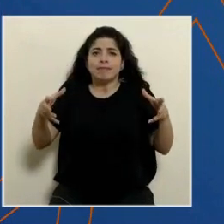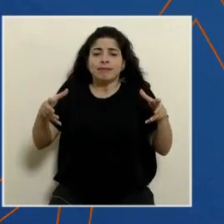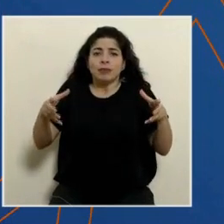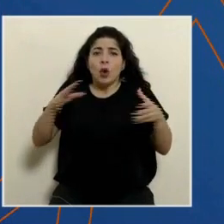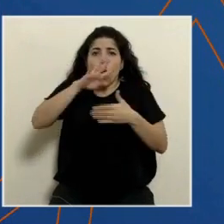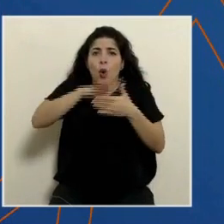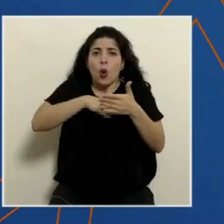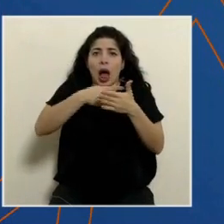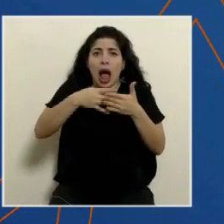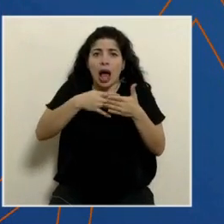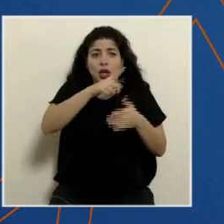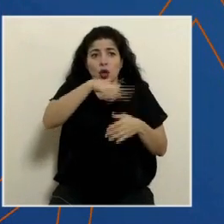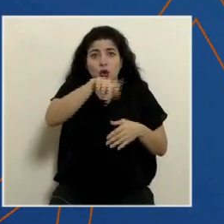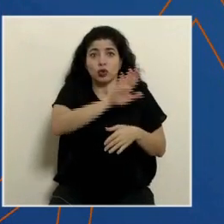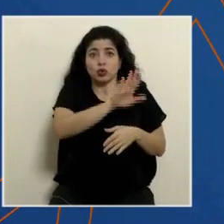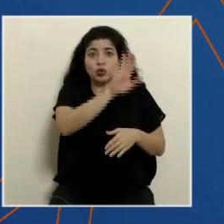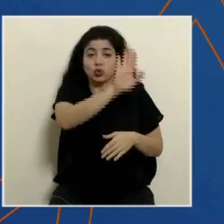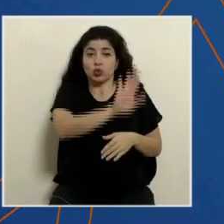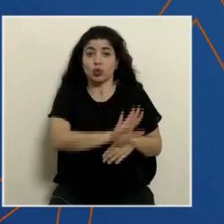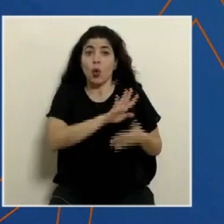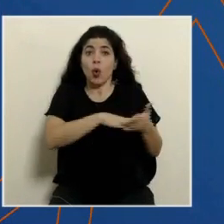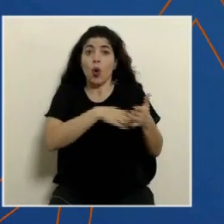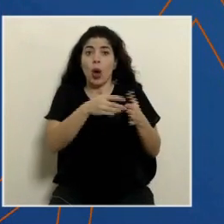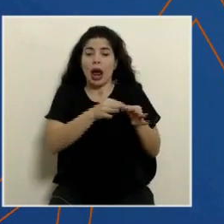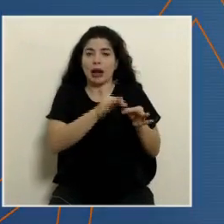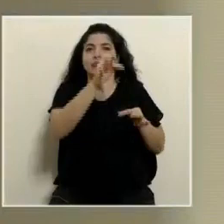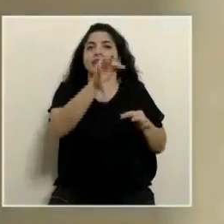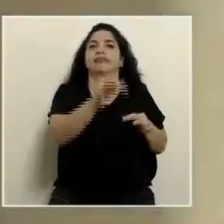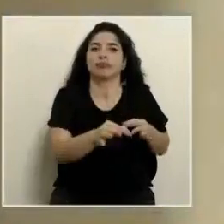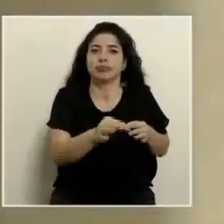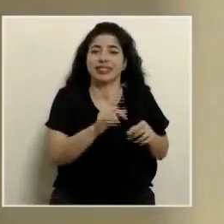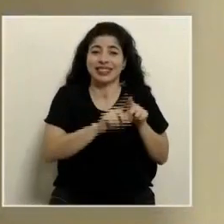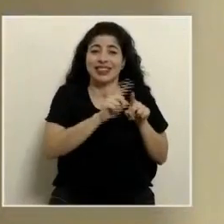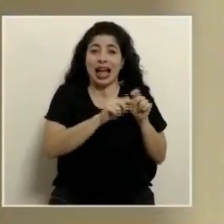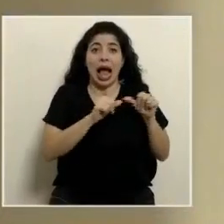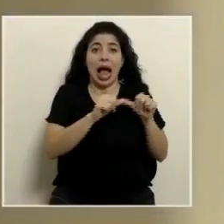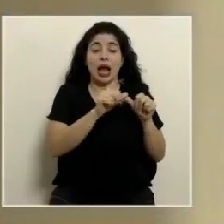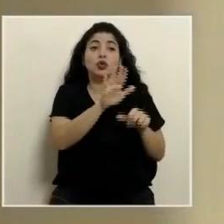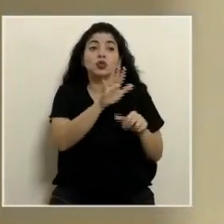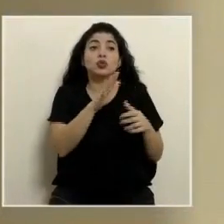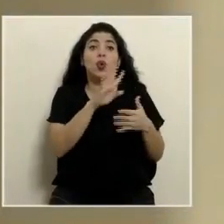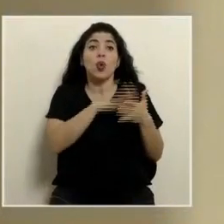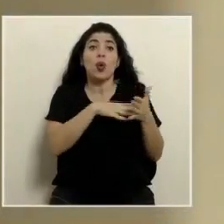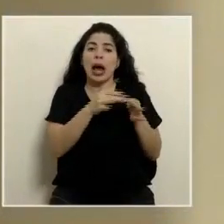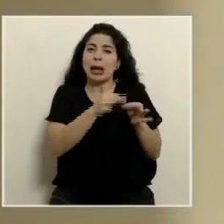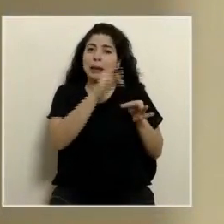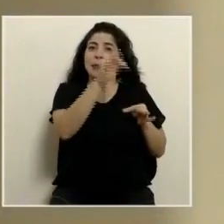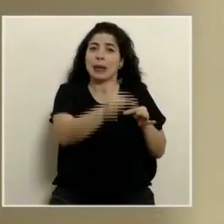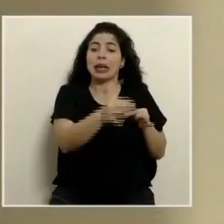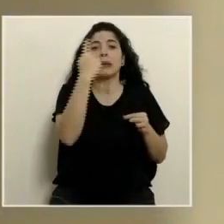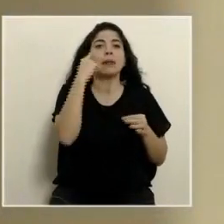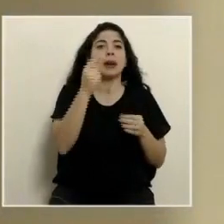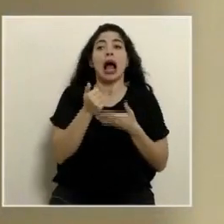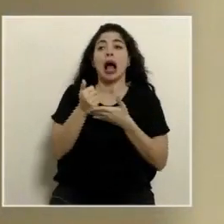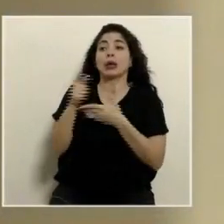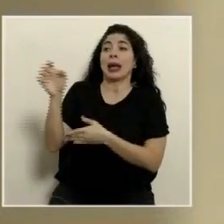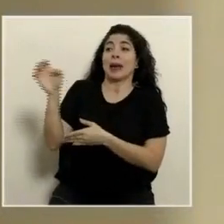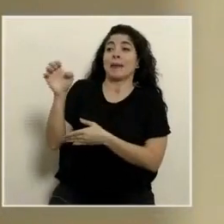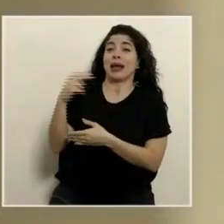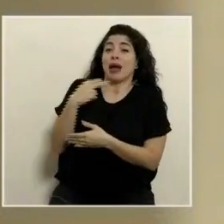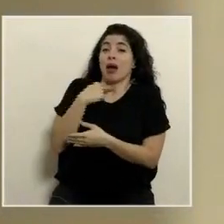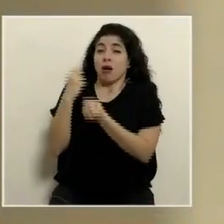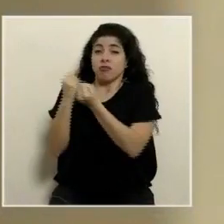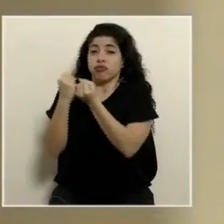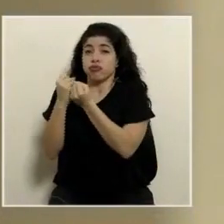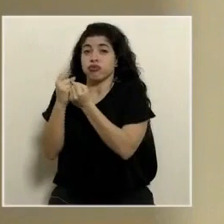ampliación de horario en 17 diferentes áreas de salud para apoyar los servicios de emergencia de los hospitales